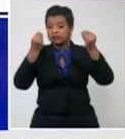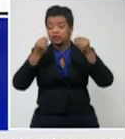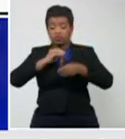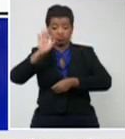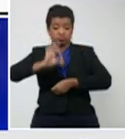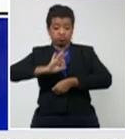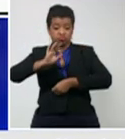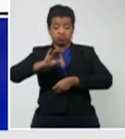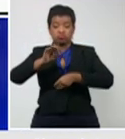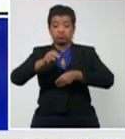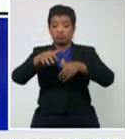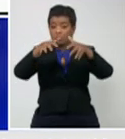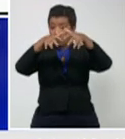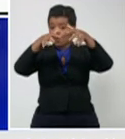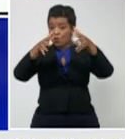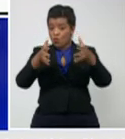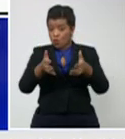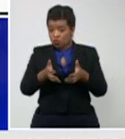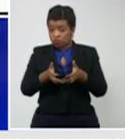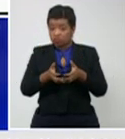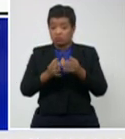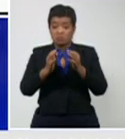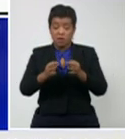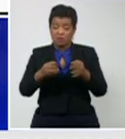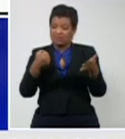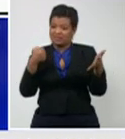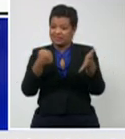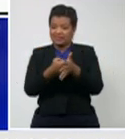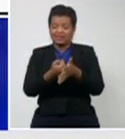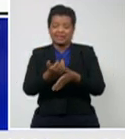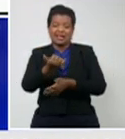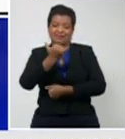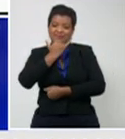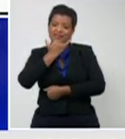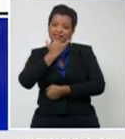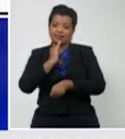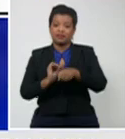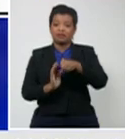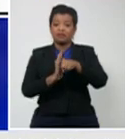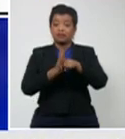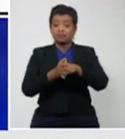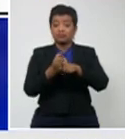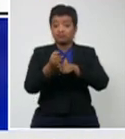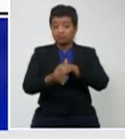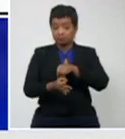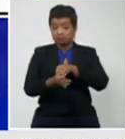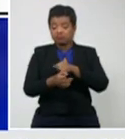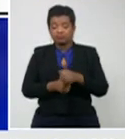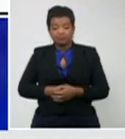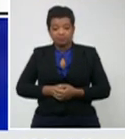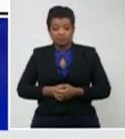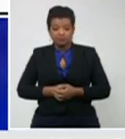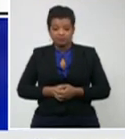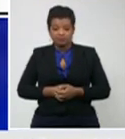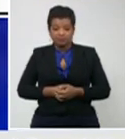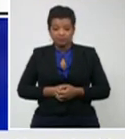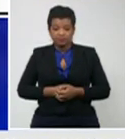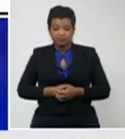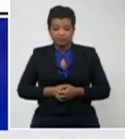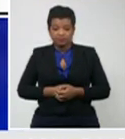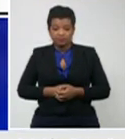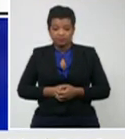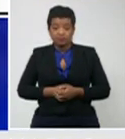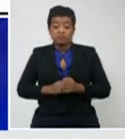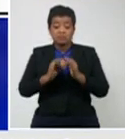mundo a través del impacto, debido al impacto del nuevo coronavirus, y es justamente del estado de Amazonas,